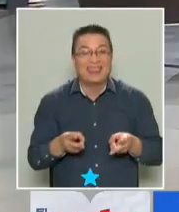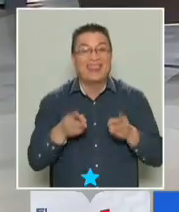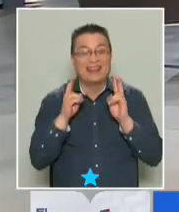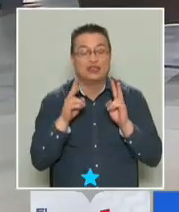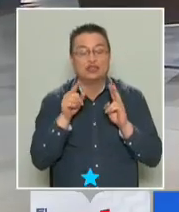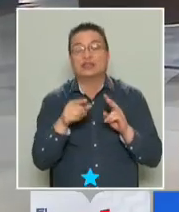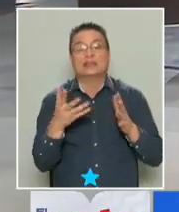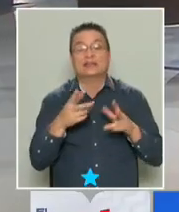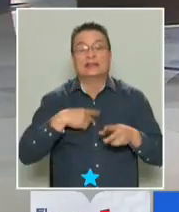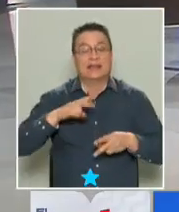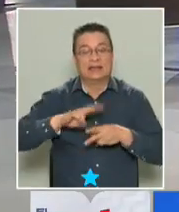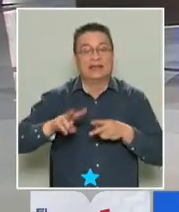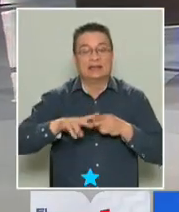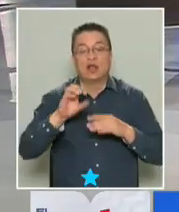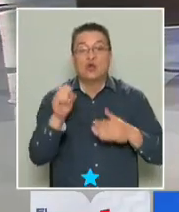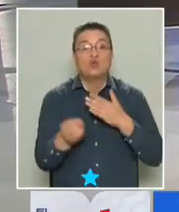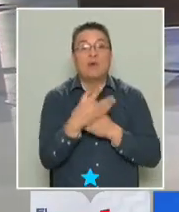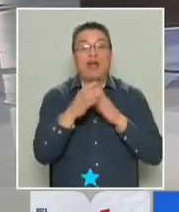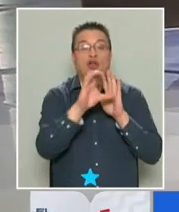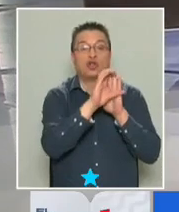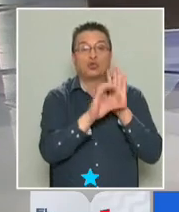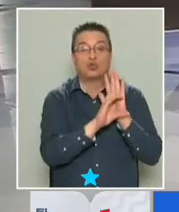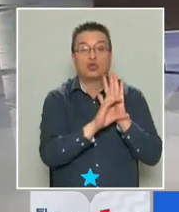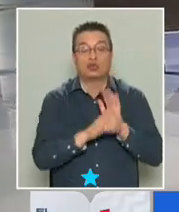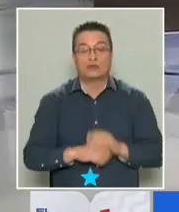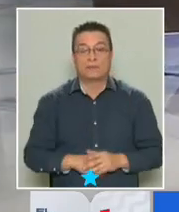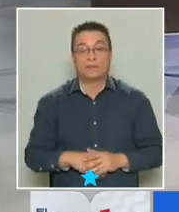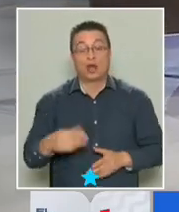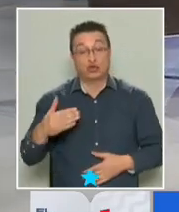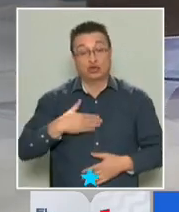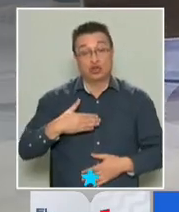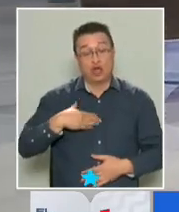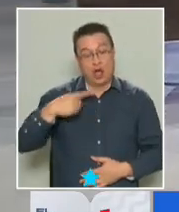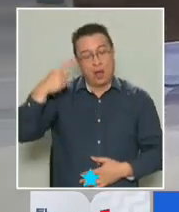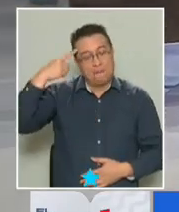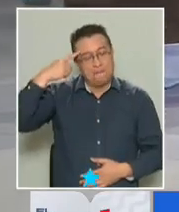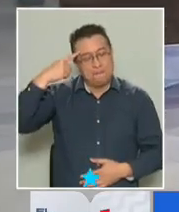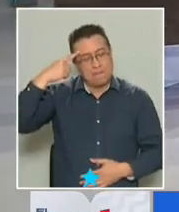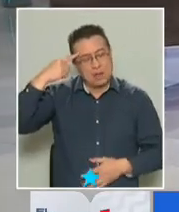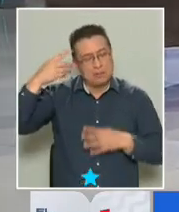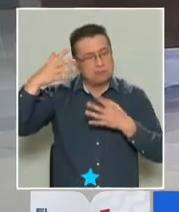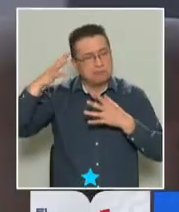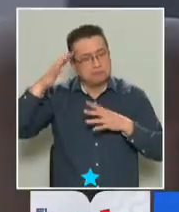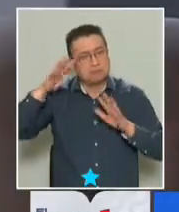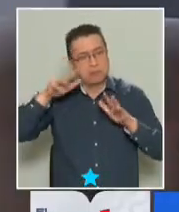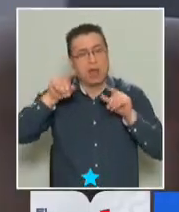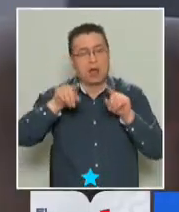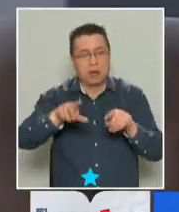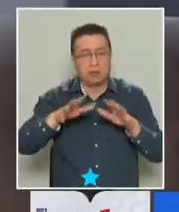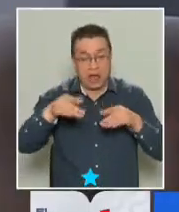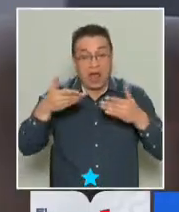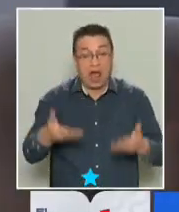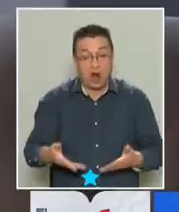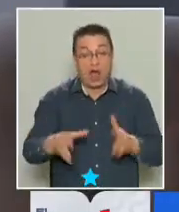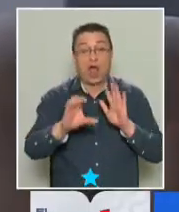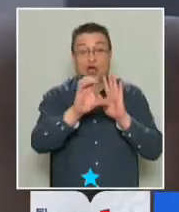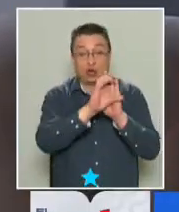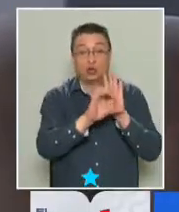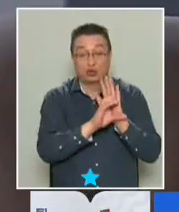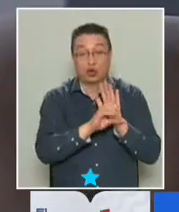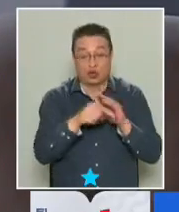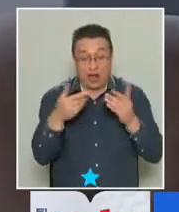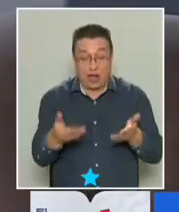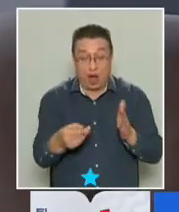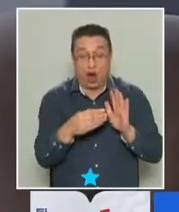en lo que va a ser una eventual nueva constitución yo pienso que actualmente en la constitución que está